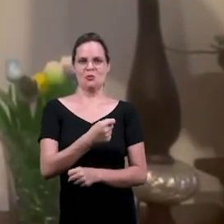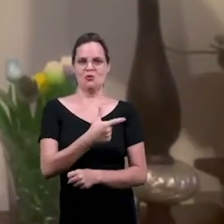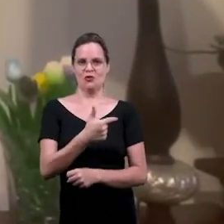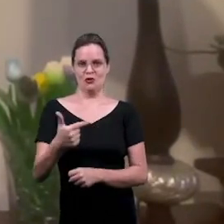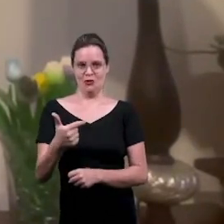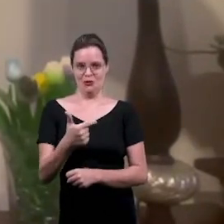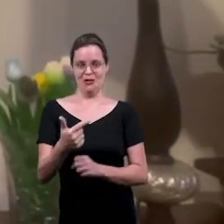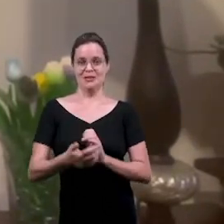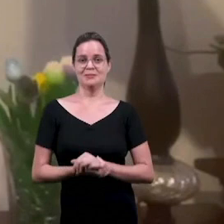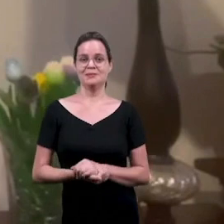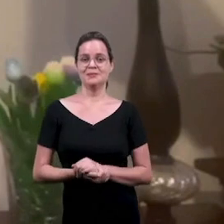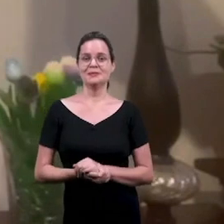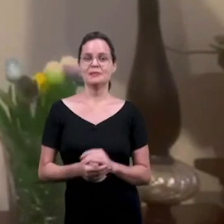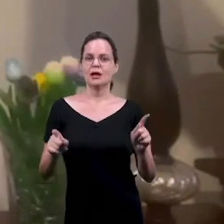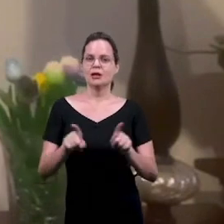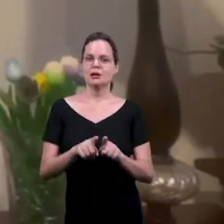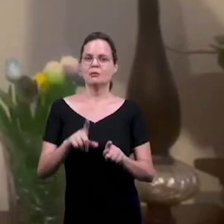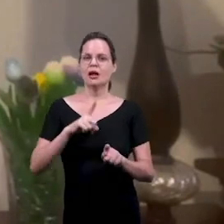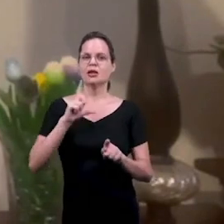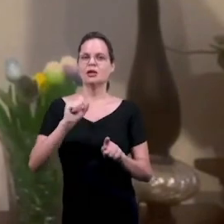año 2022.